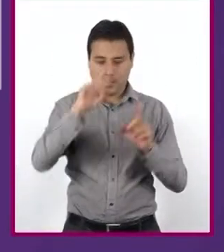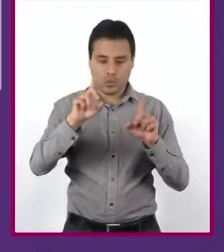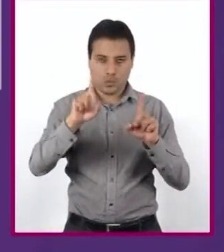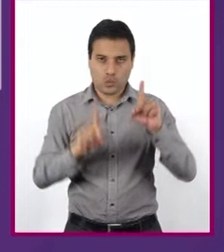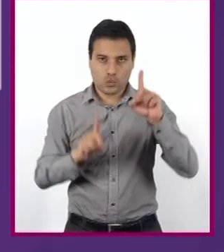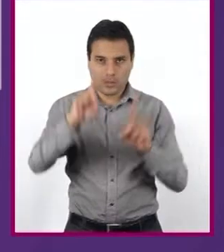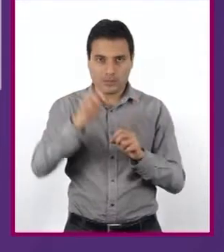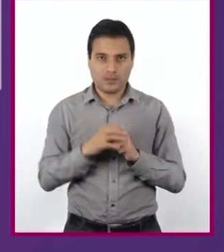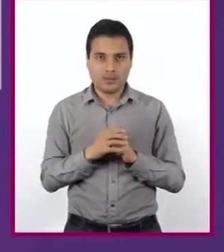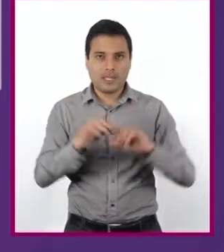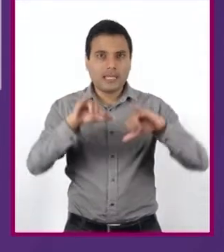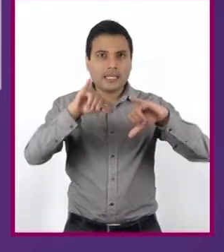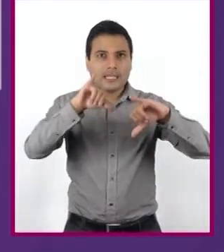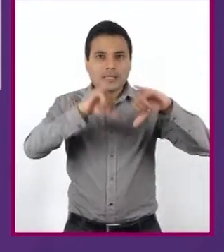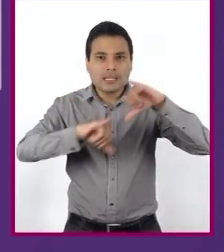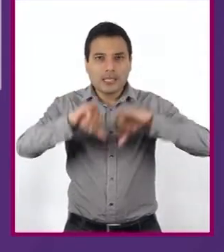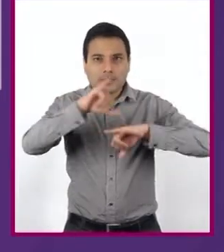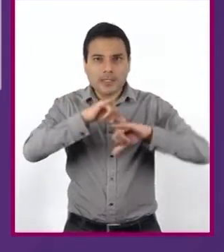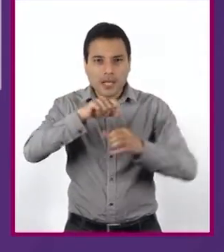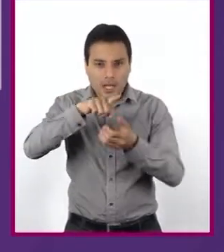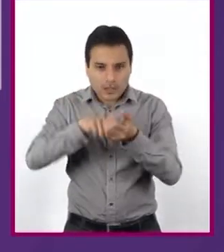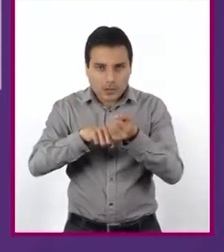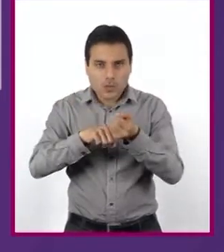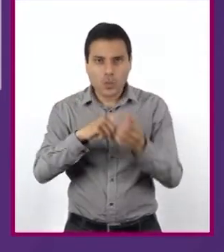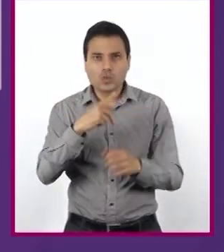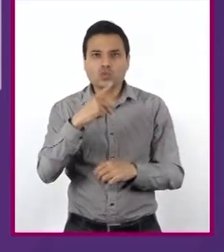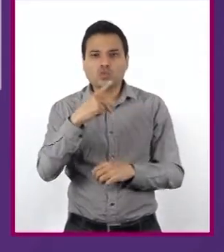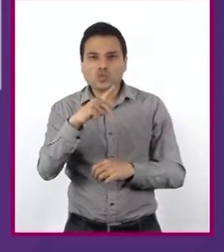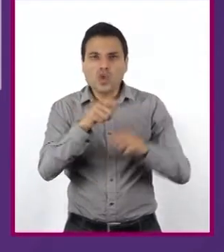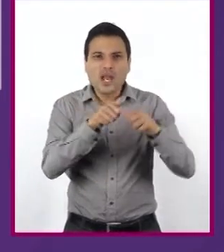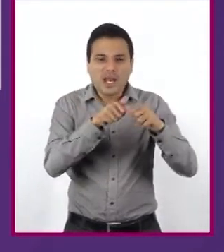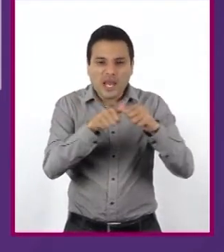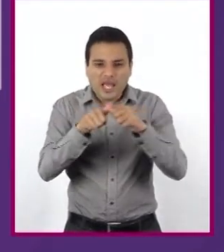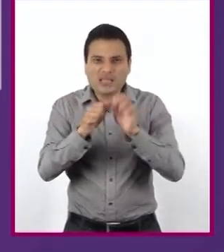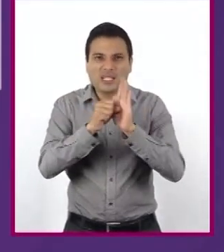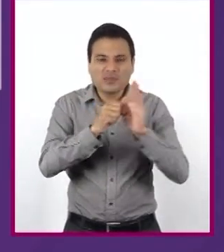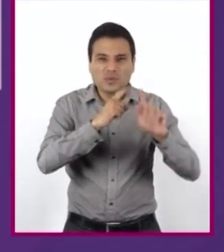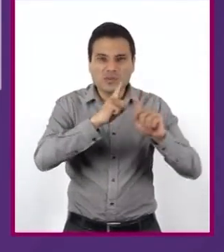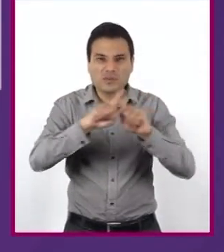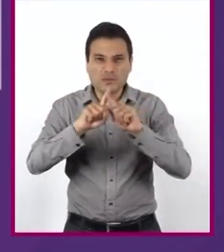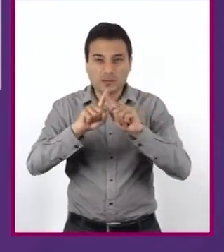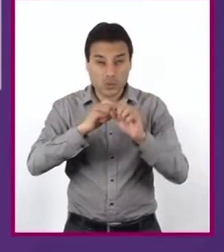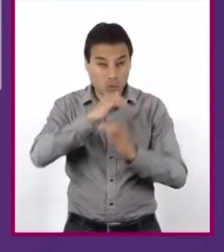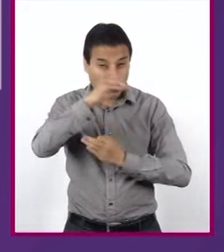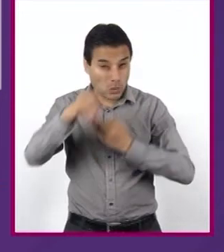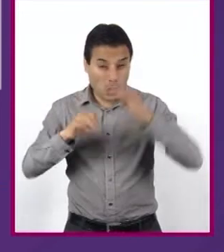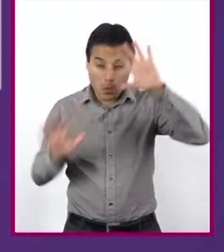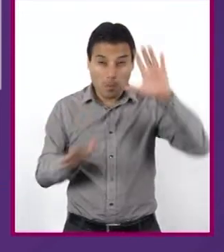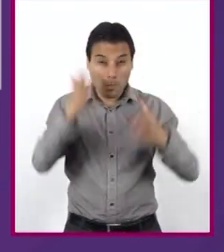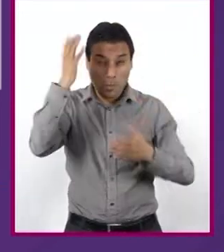¿el lenguaje de la química es universal? ¿Por qué?